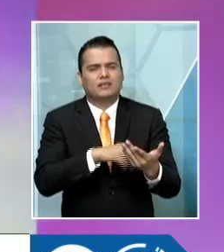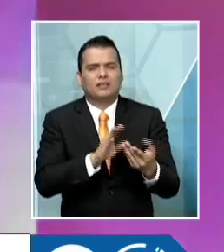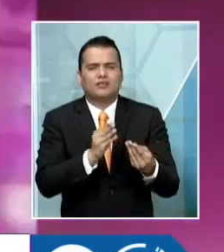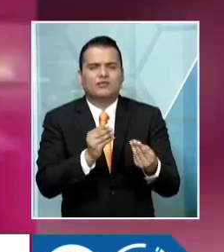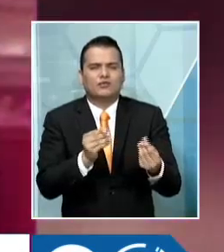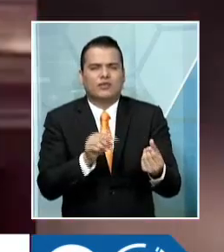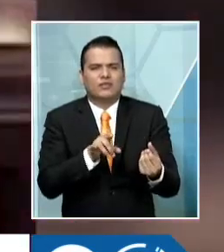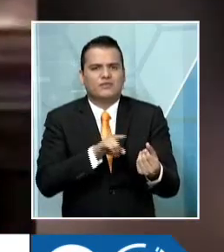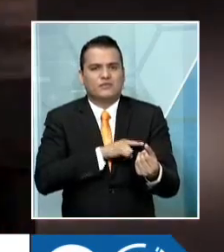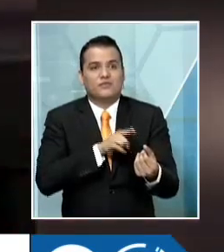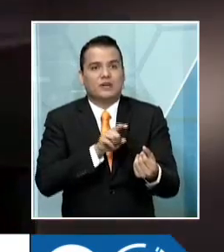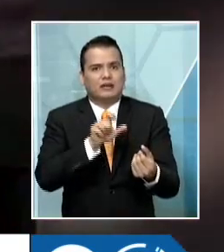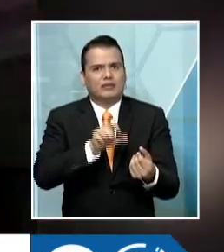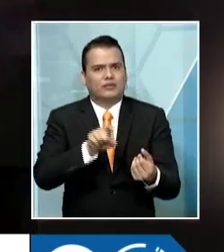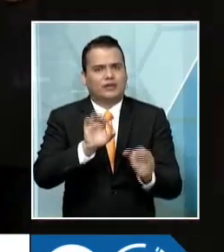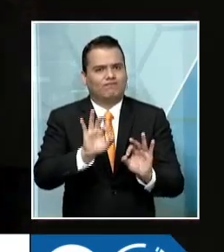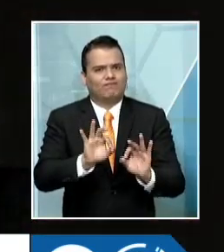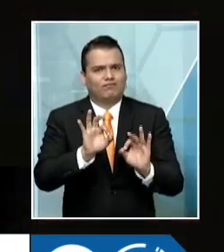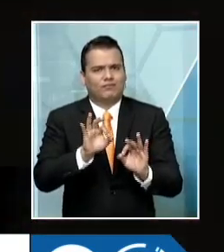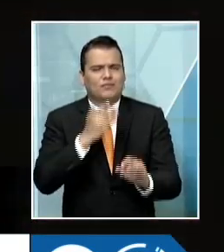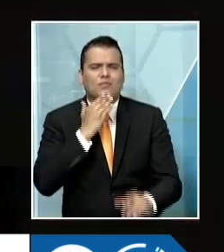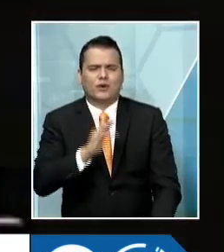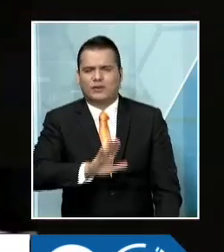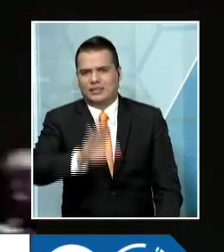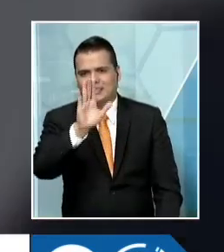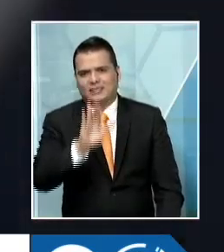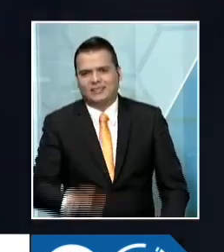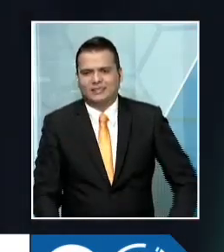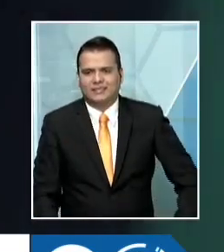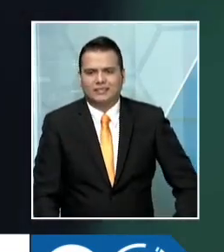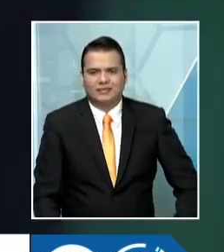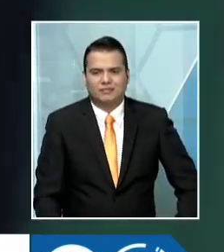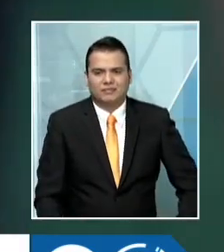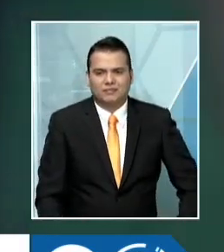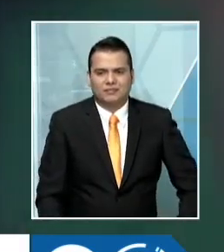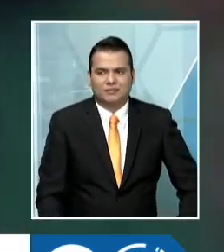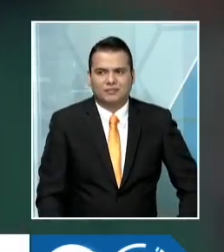fin, el albino malote, pero de buen corazón. ¡Venga!